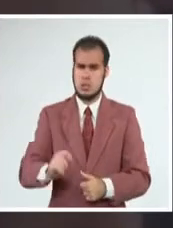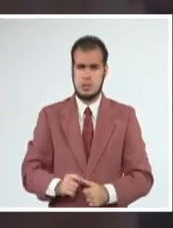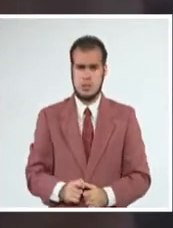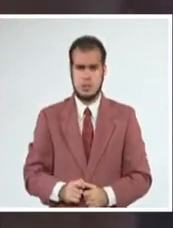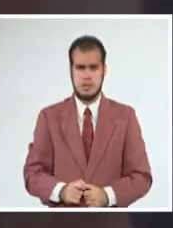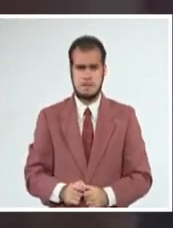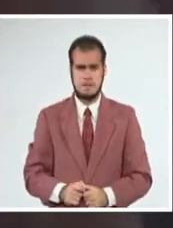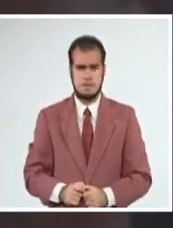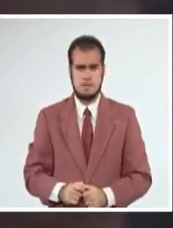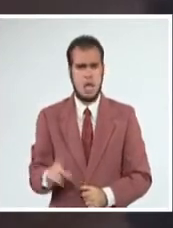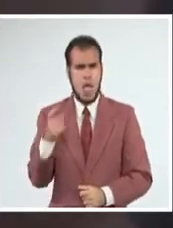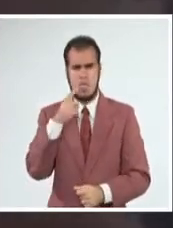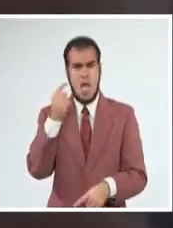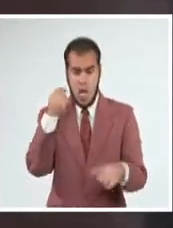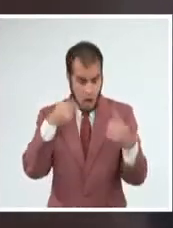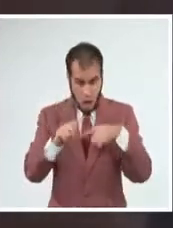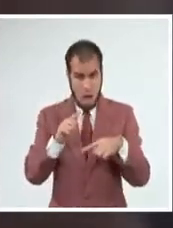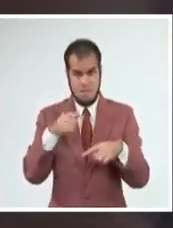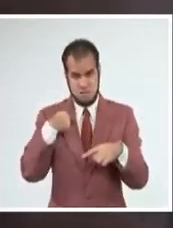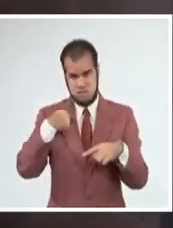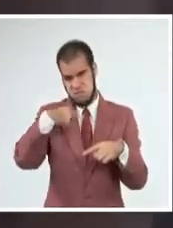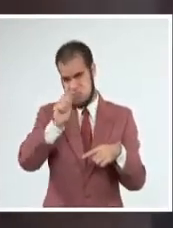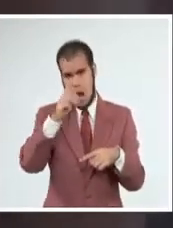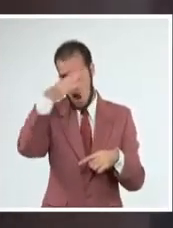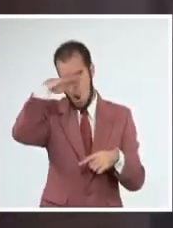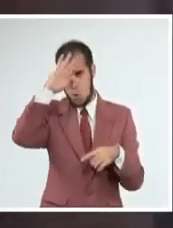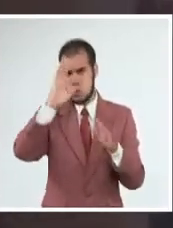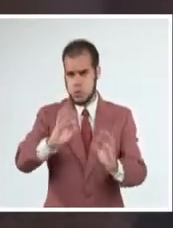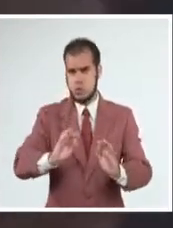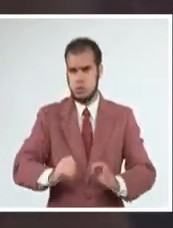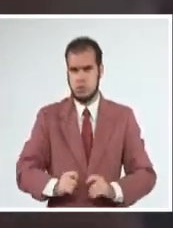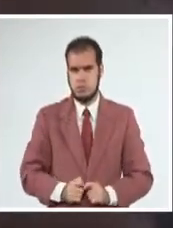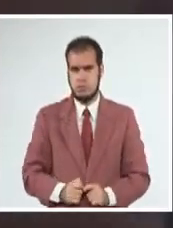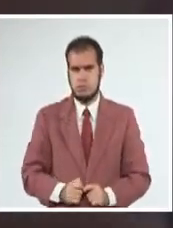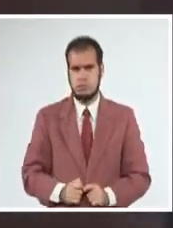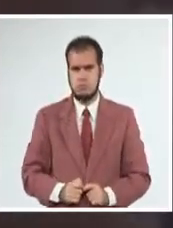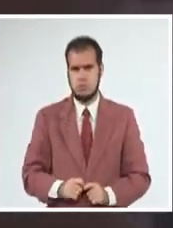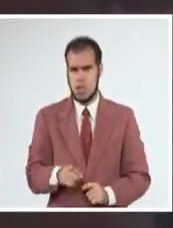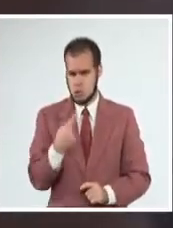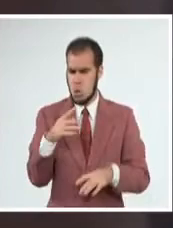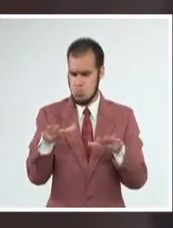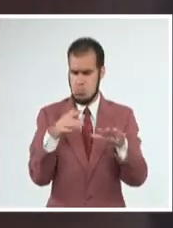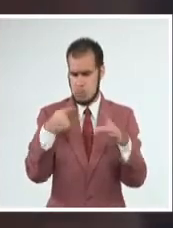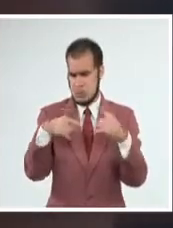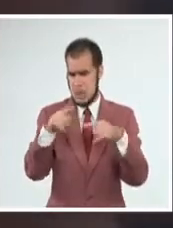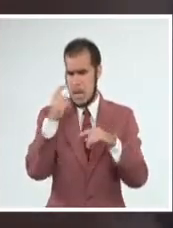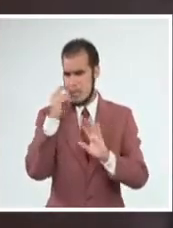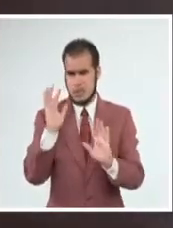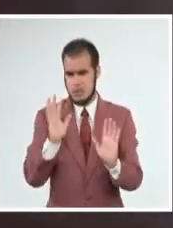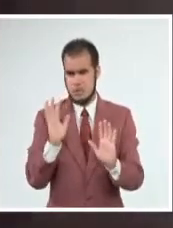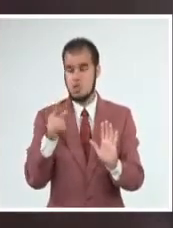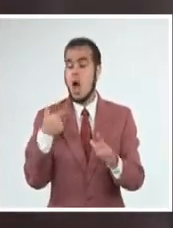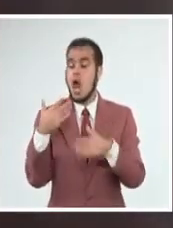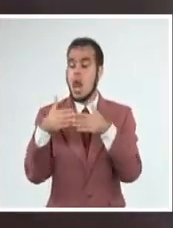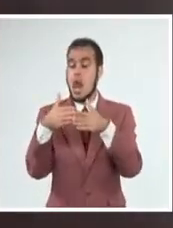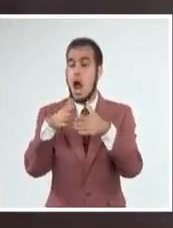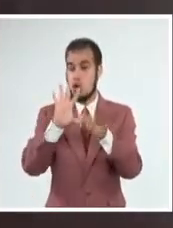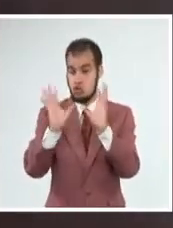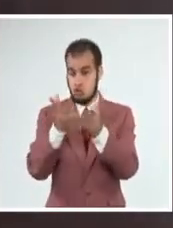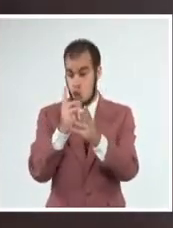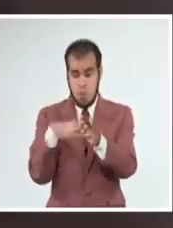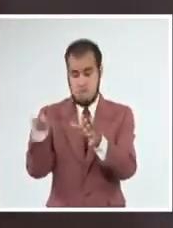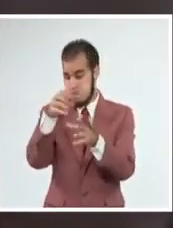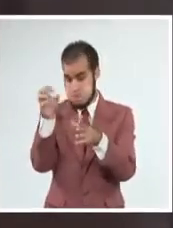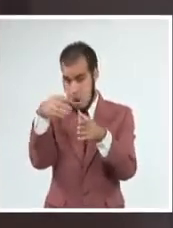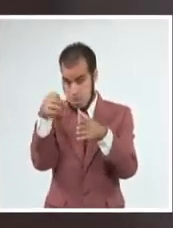armas. Vamos para Cuba hoy. Las armas son y vamos en camino. Las armas son vamos en camino. Poder. Vamos a coger toda la lancha, todo lo que tenemos.